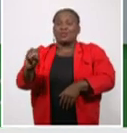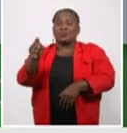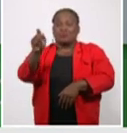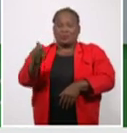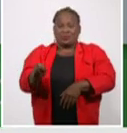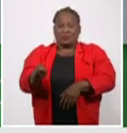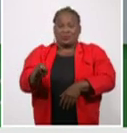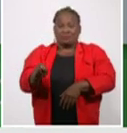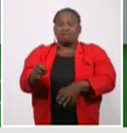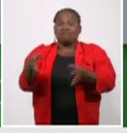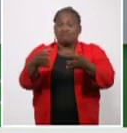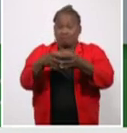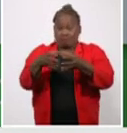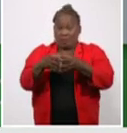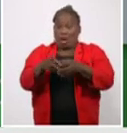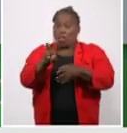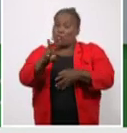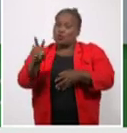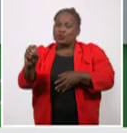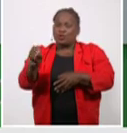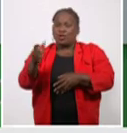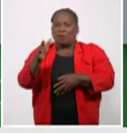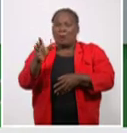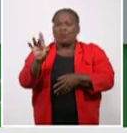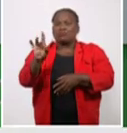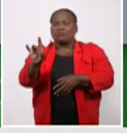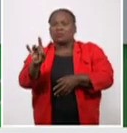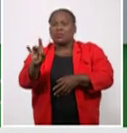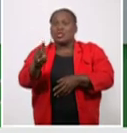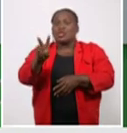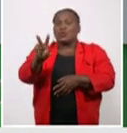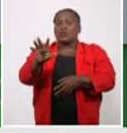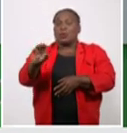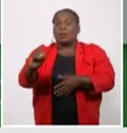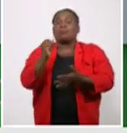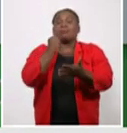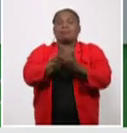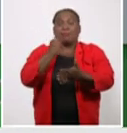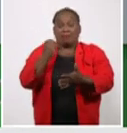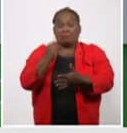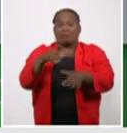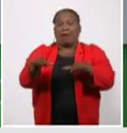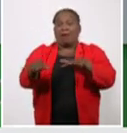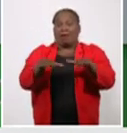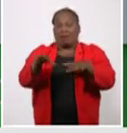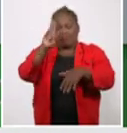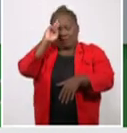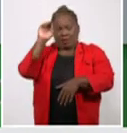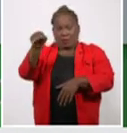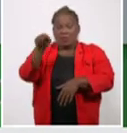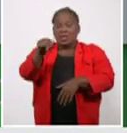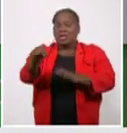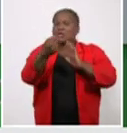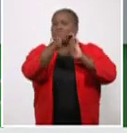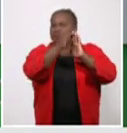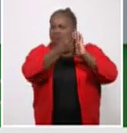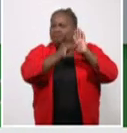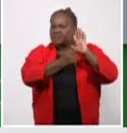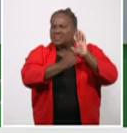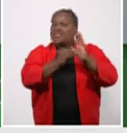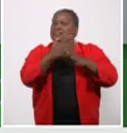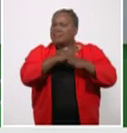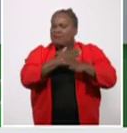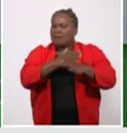de 200 sospechosos y unos 250 confirmados activos. Indicadores que demuestran que seguimos en alerta y